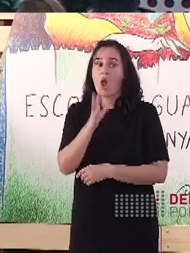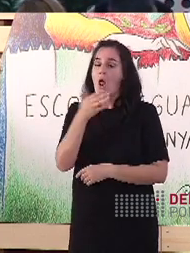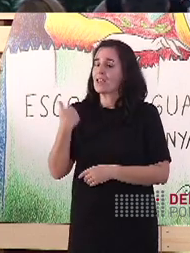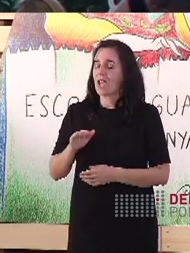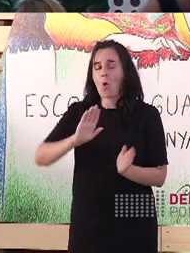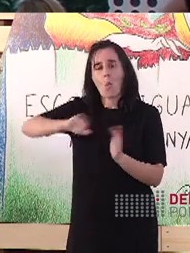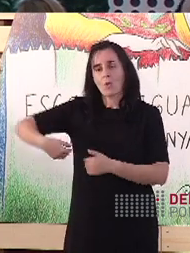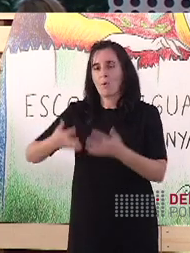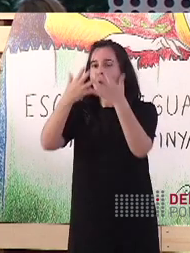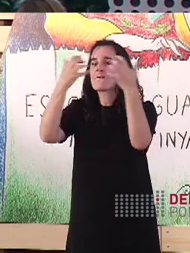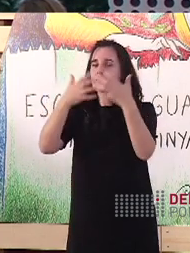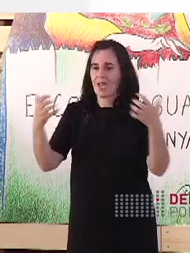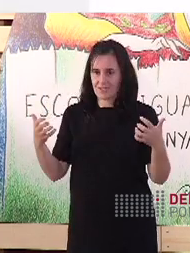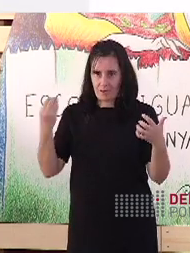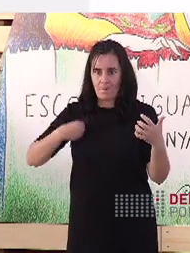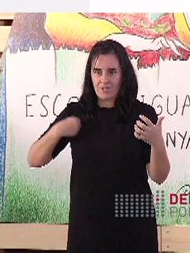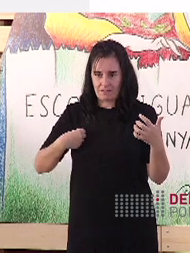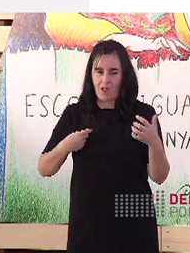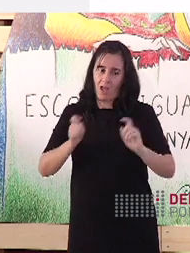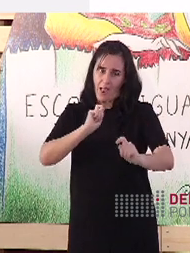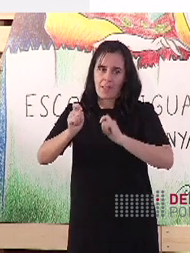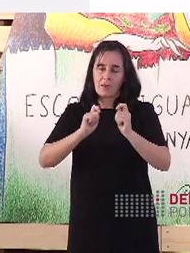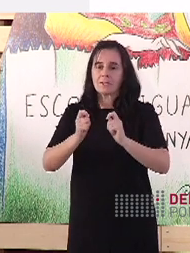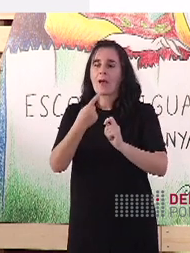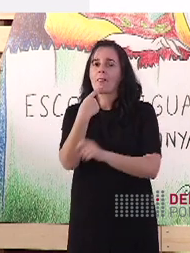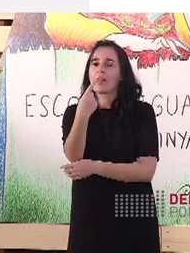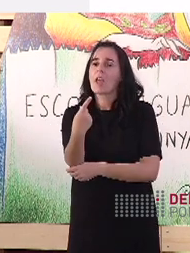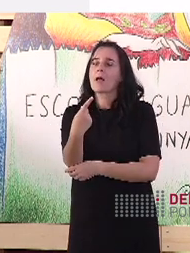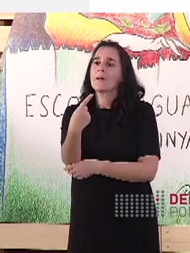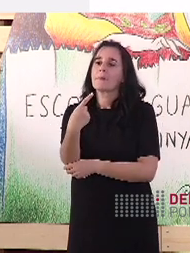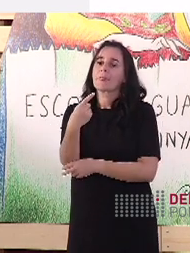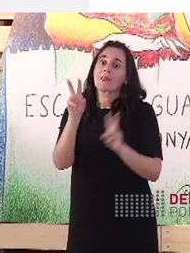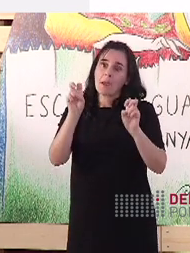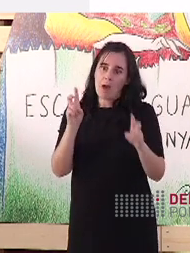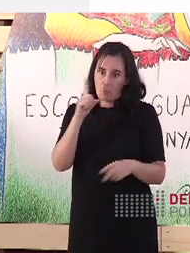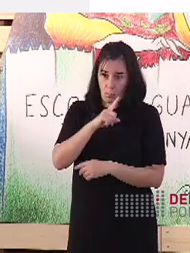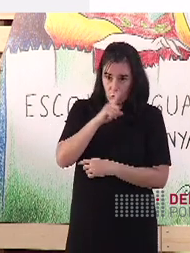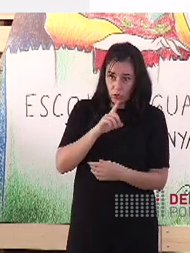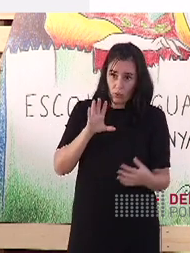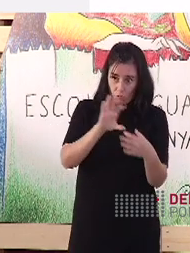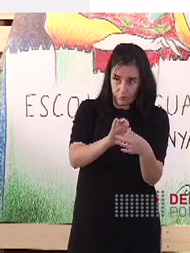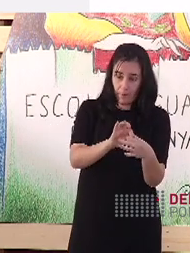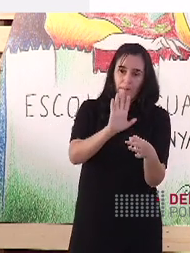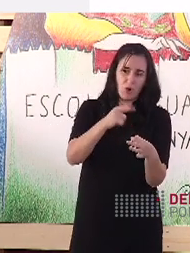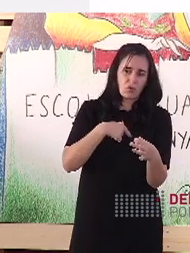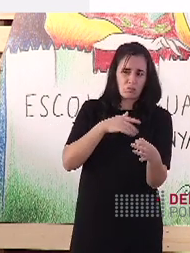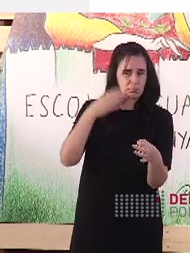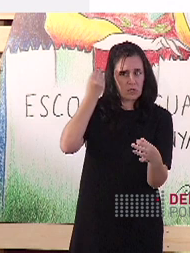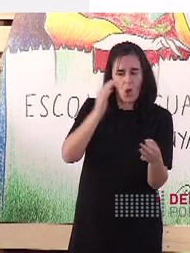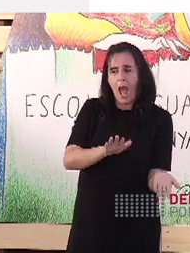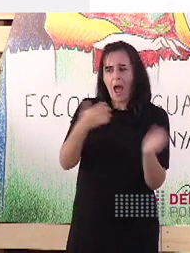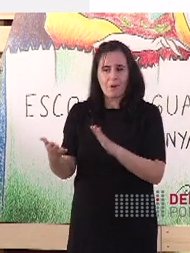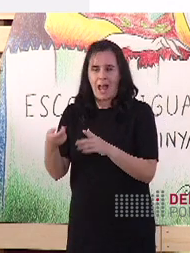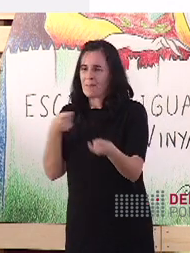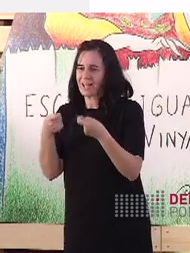que Kasia, en una entrevista a Amelia Tiganus, dijo en referencia a la prostitución, pero que para mí se aplica a toda la mercantilización